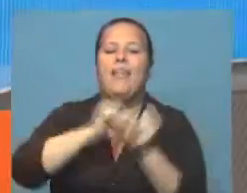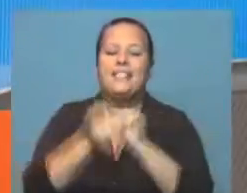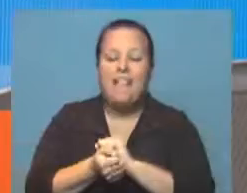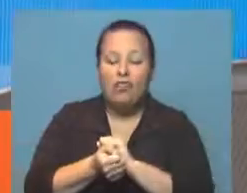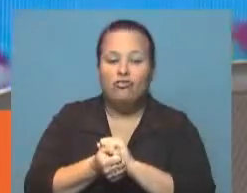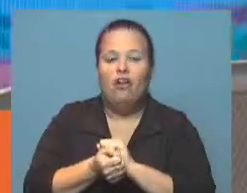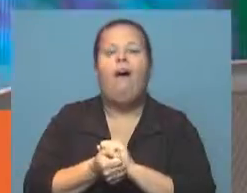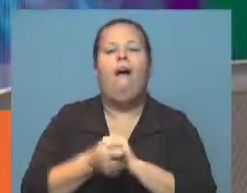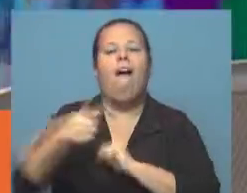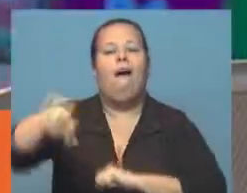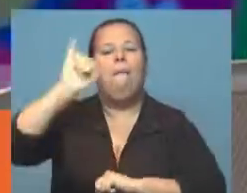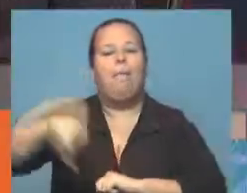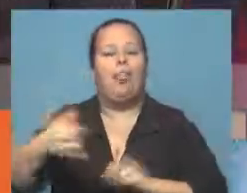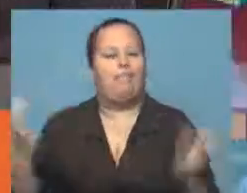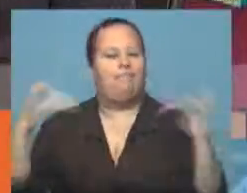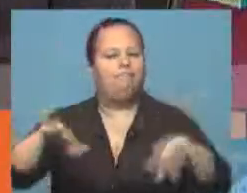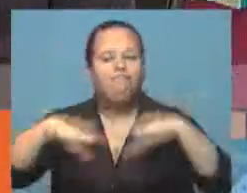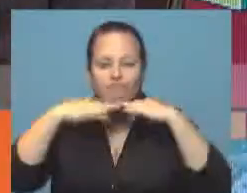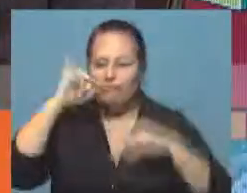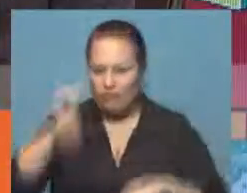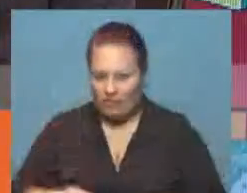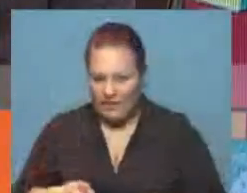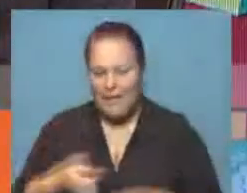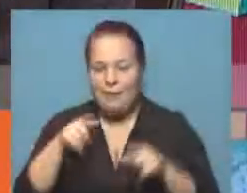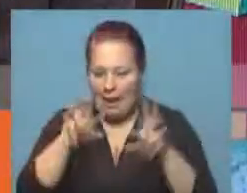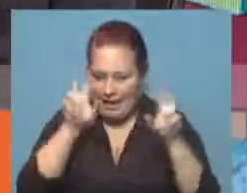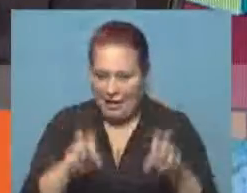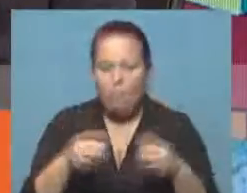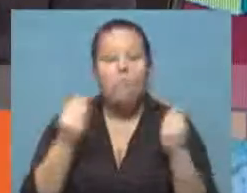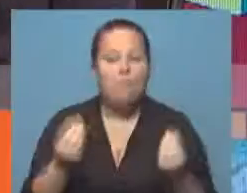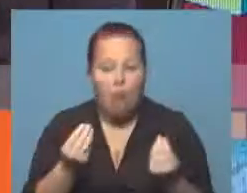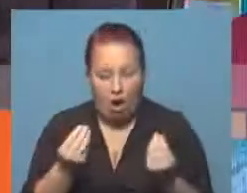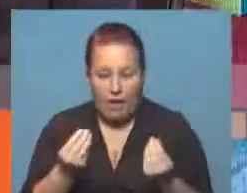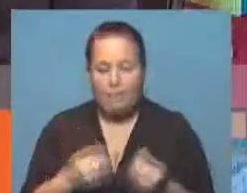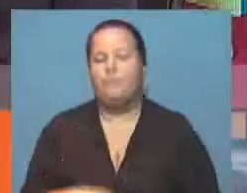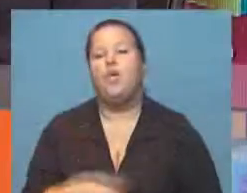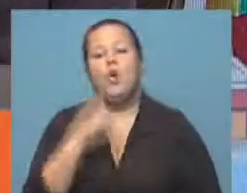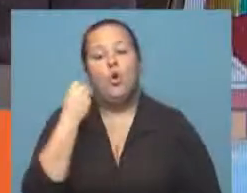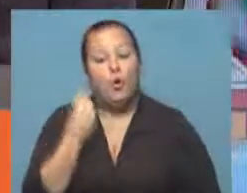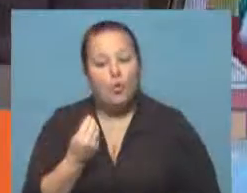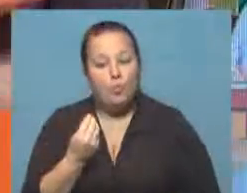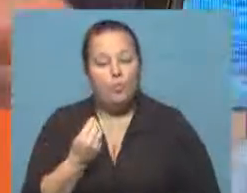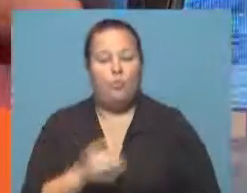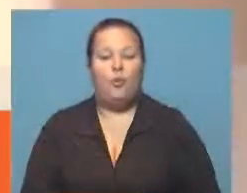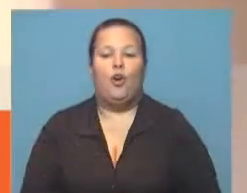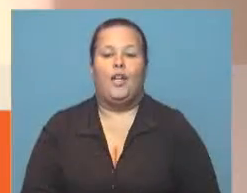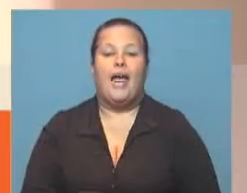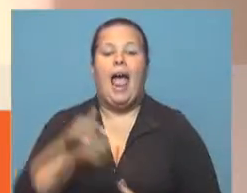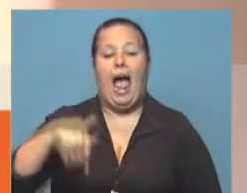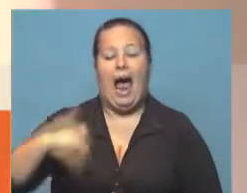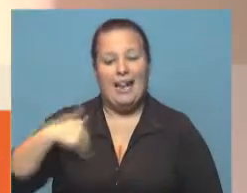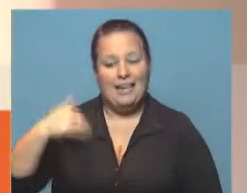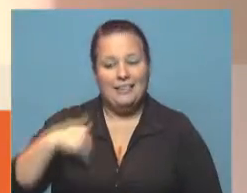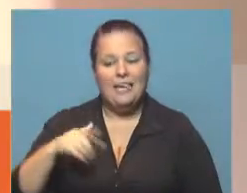sexo, hay público para ello. ¿Por qué? Porque en el país